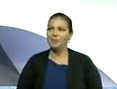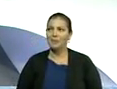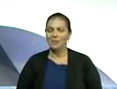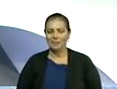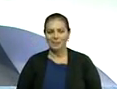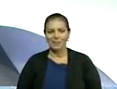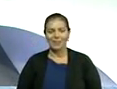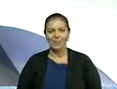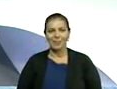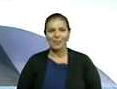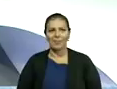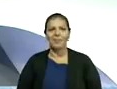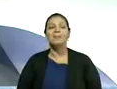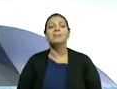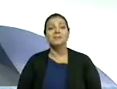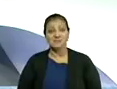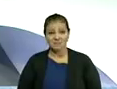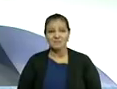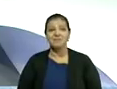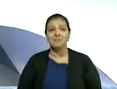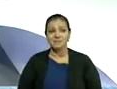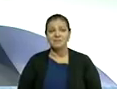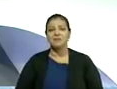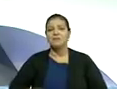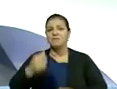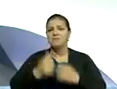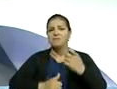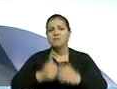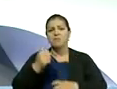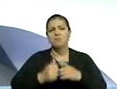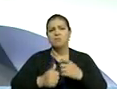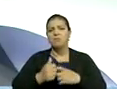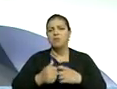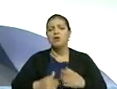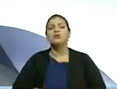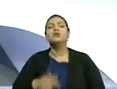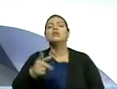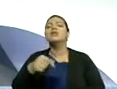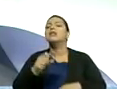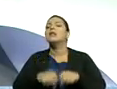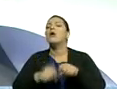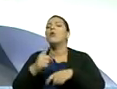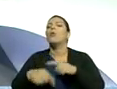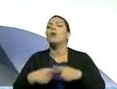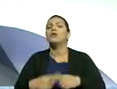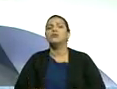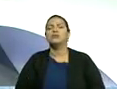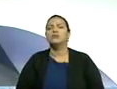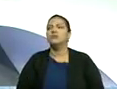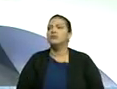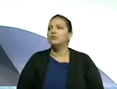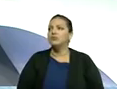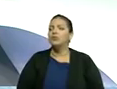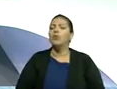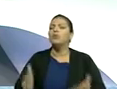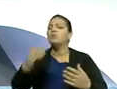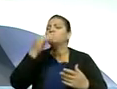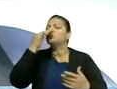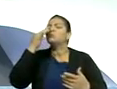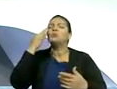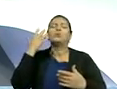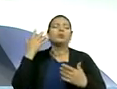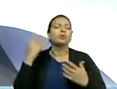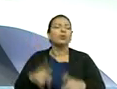O sea que quiere decir que tienen bastante tiempo. A ver, como una ola. ¿Hace qué tiempo están en... ¿Están percibiendo los malos